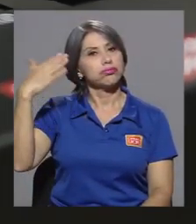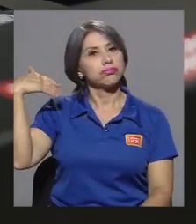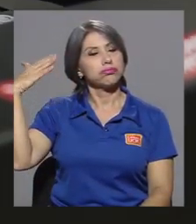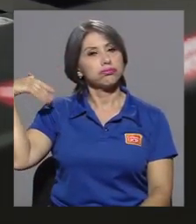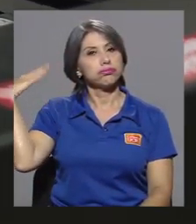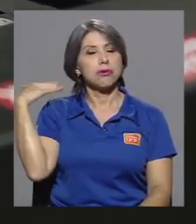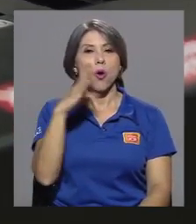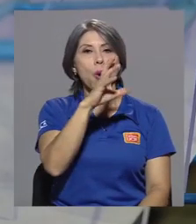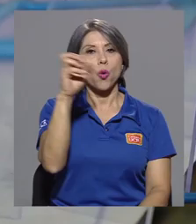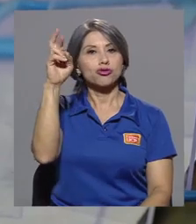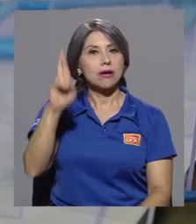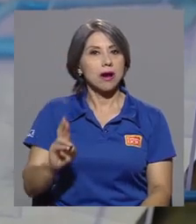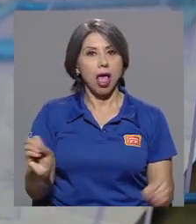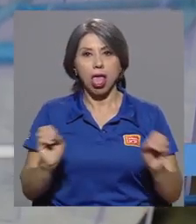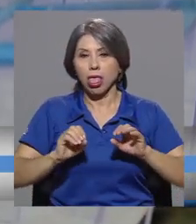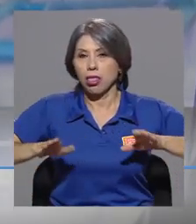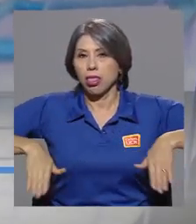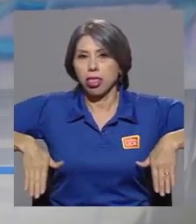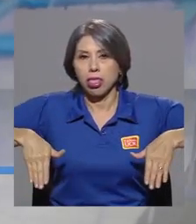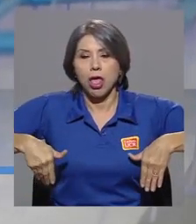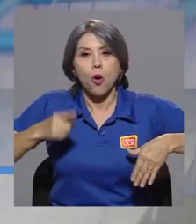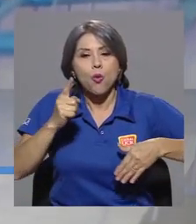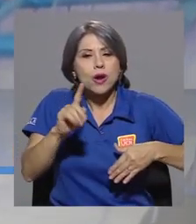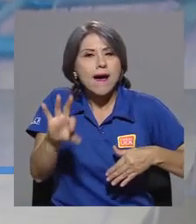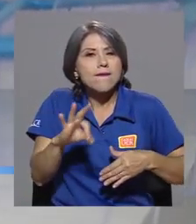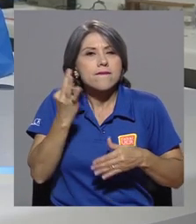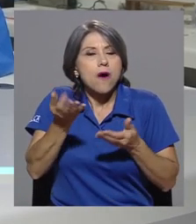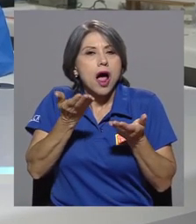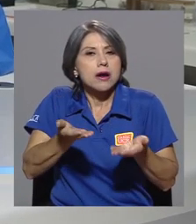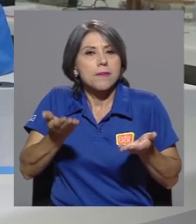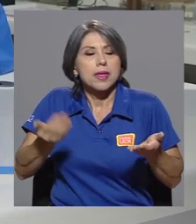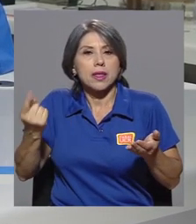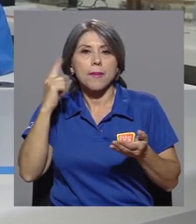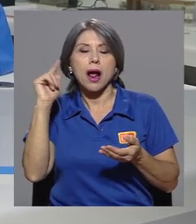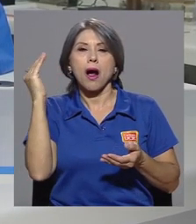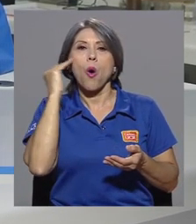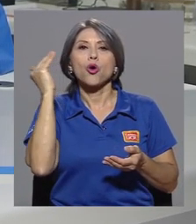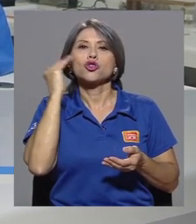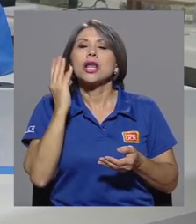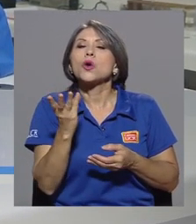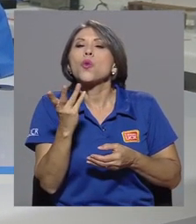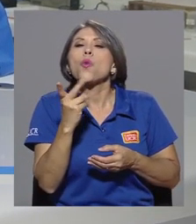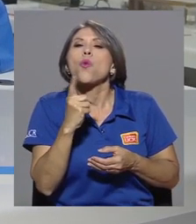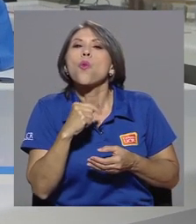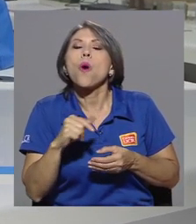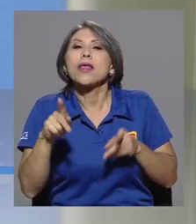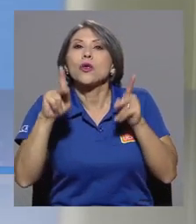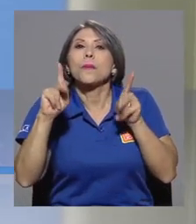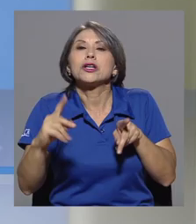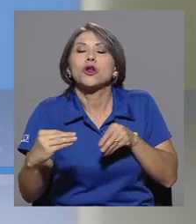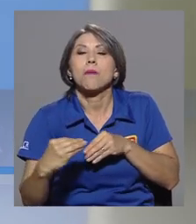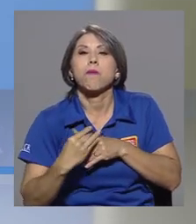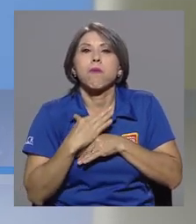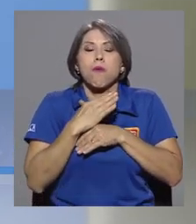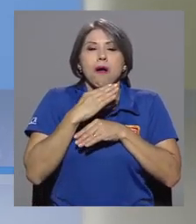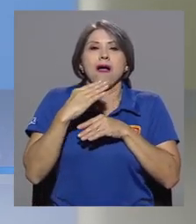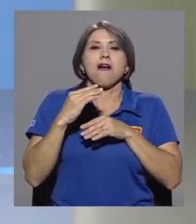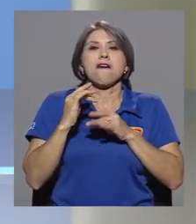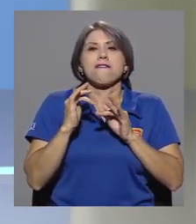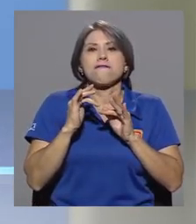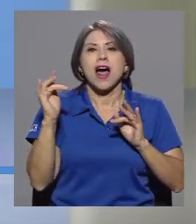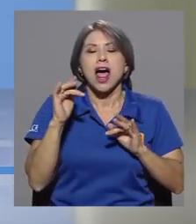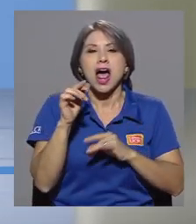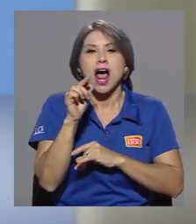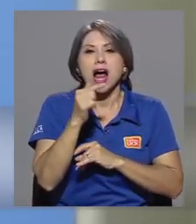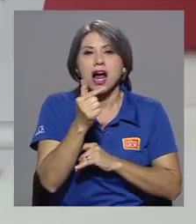Anteriormente, Costa Rica no contaba con una herramienta que permitiera conocer el grado de exposición a rayos gamma, lo